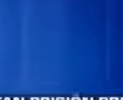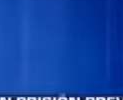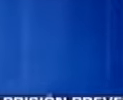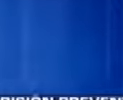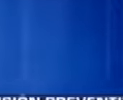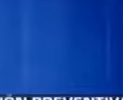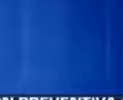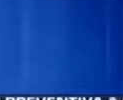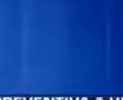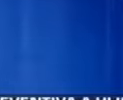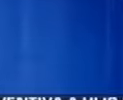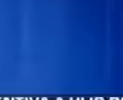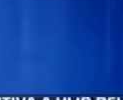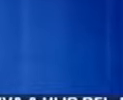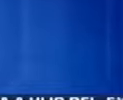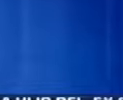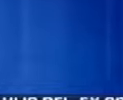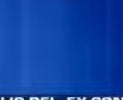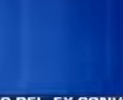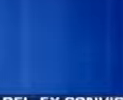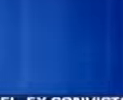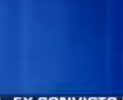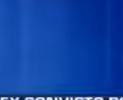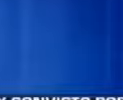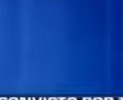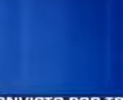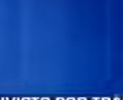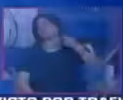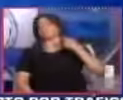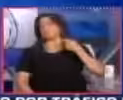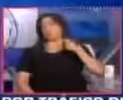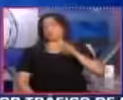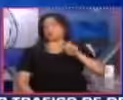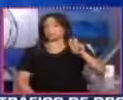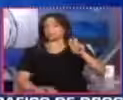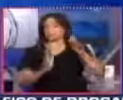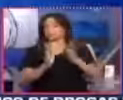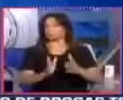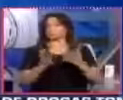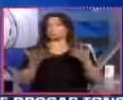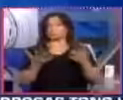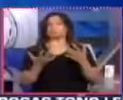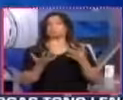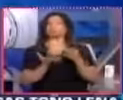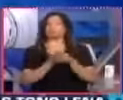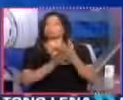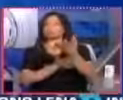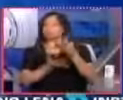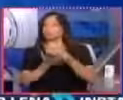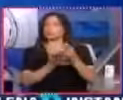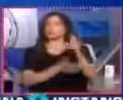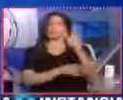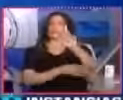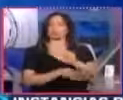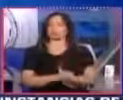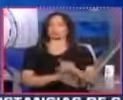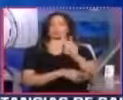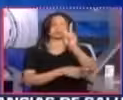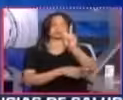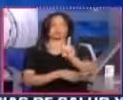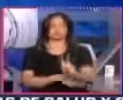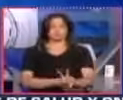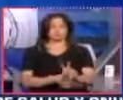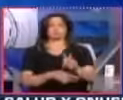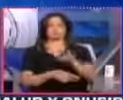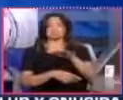portaban armas blancas con las que asaltaban supuestamente a turistas que realizan sus compras cada lunes y viernes en